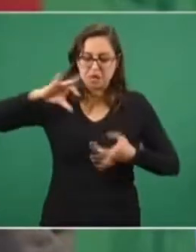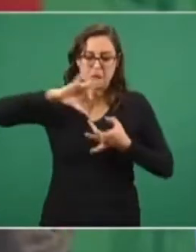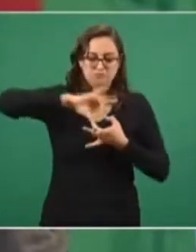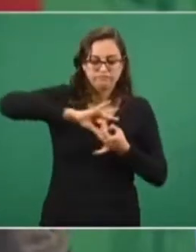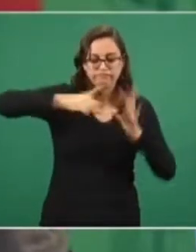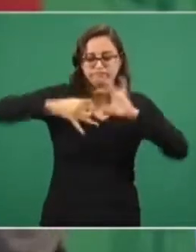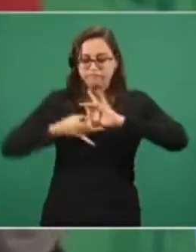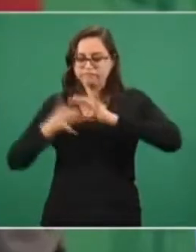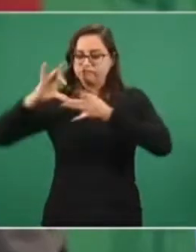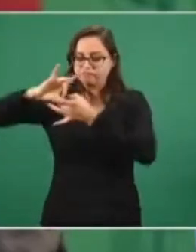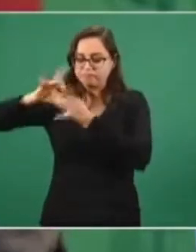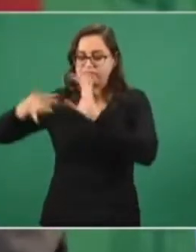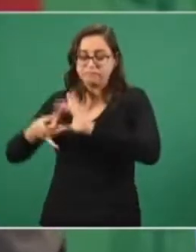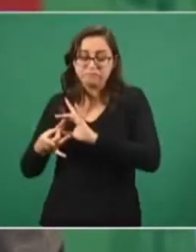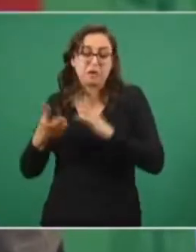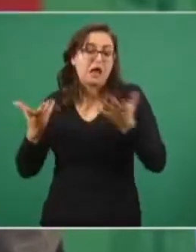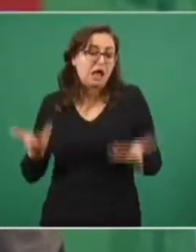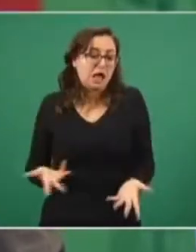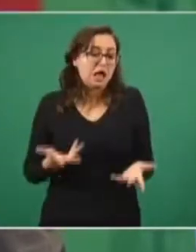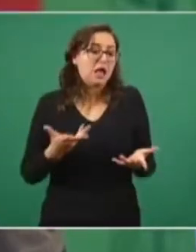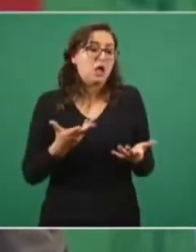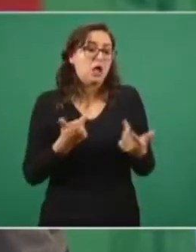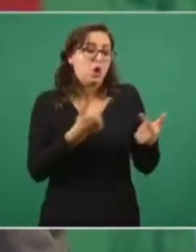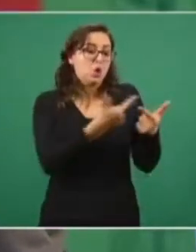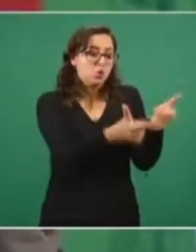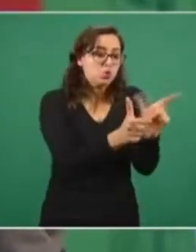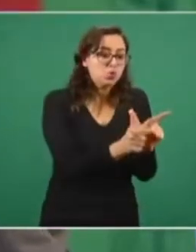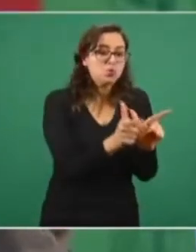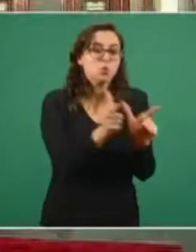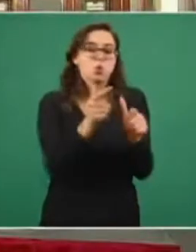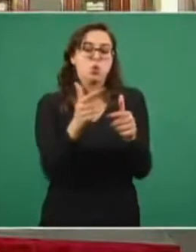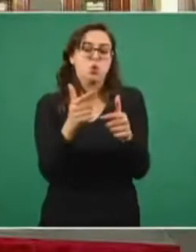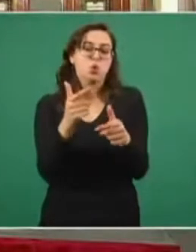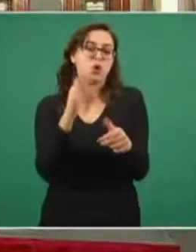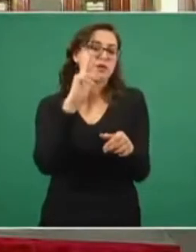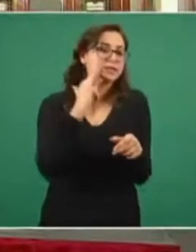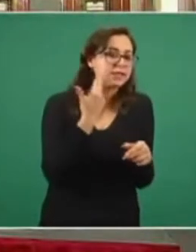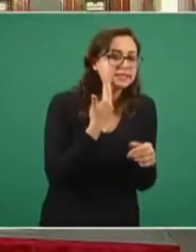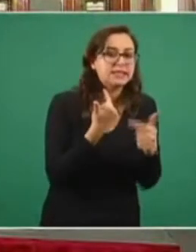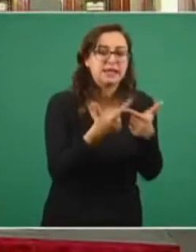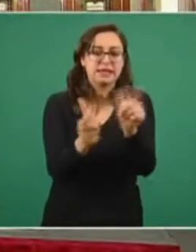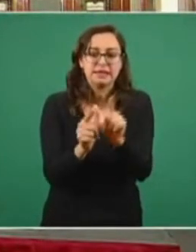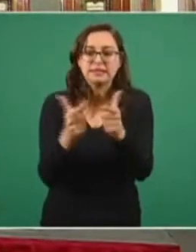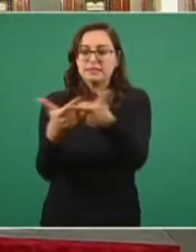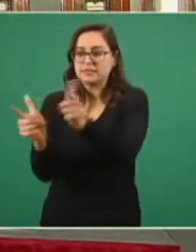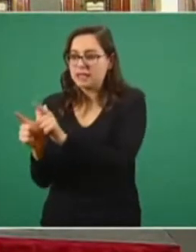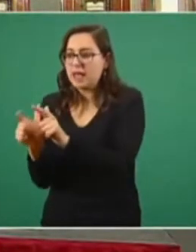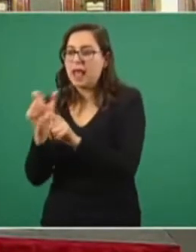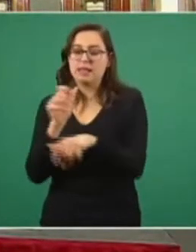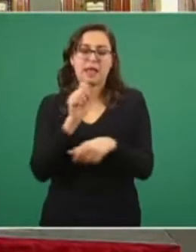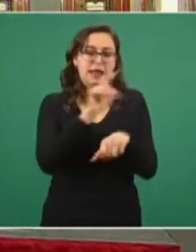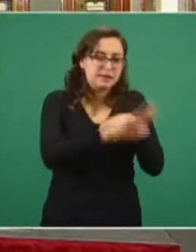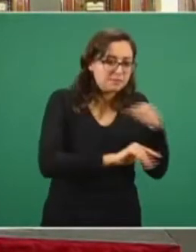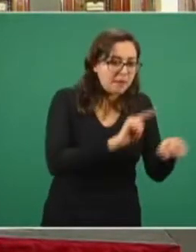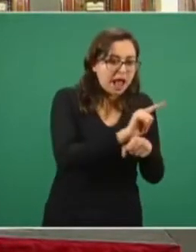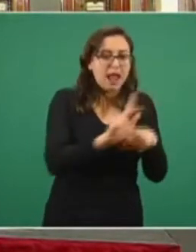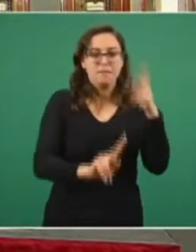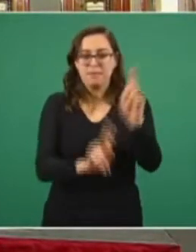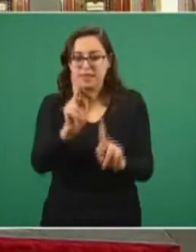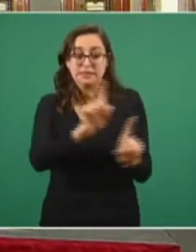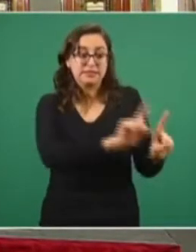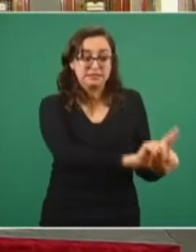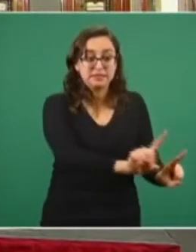células. Cada especie o algunas especies tienen cantidades diferentes de cromosomas y la especie humana